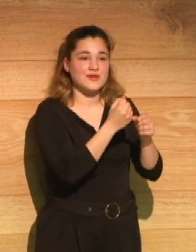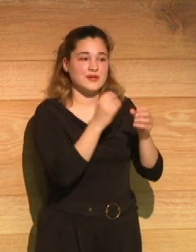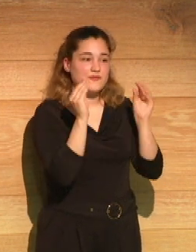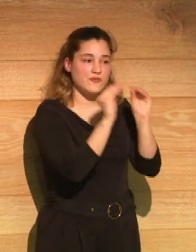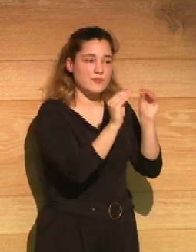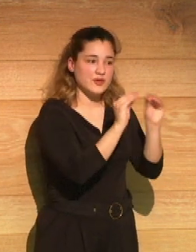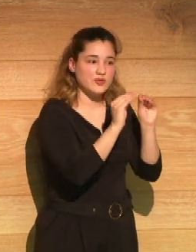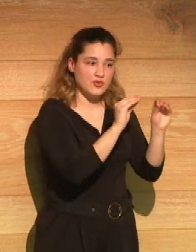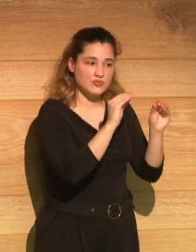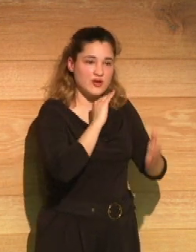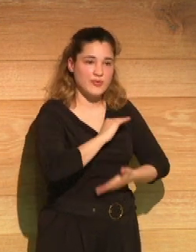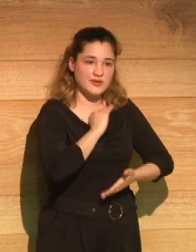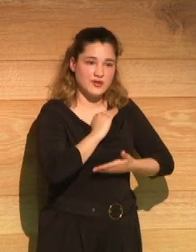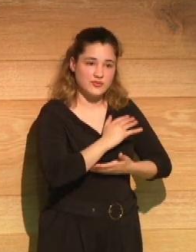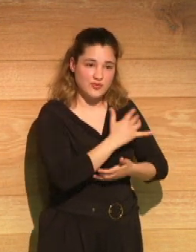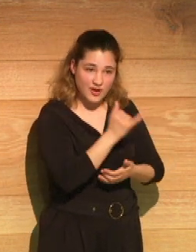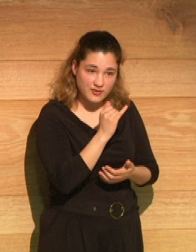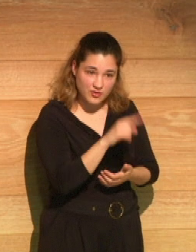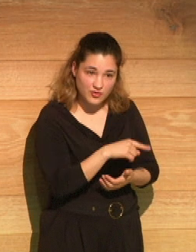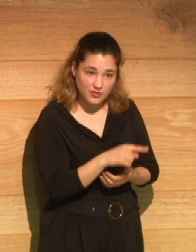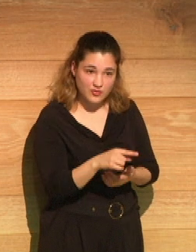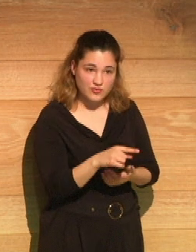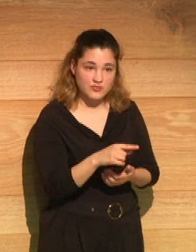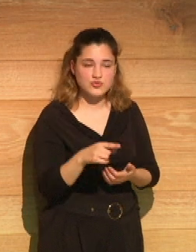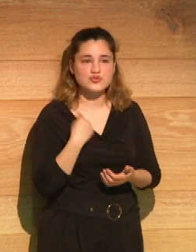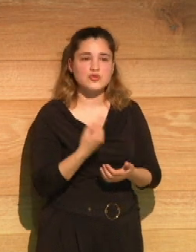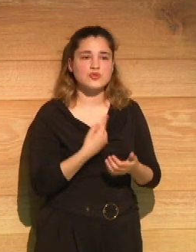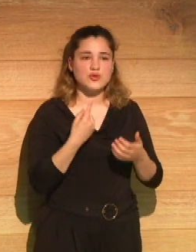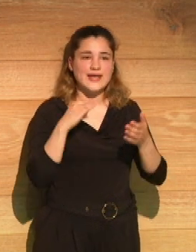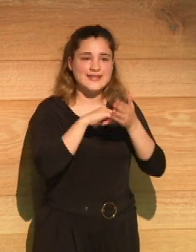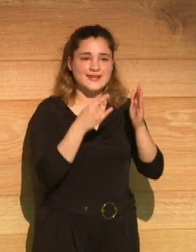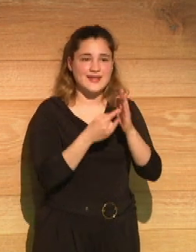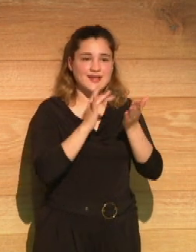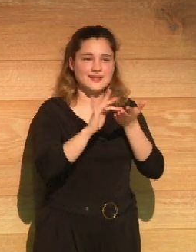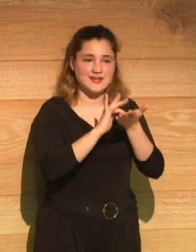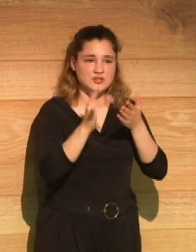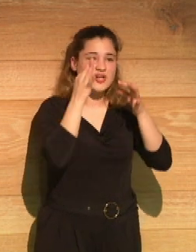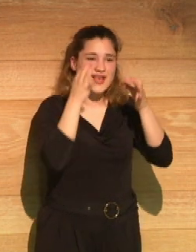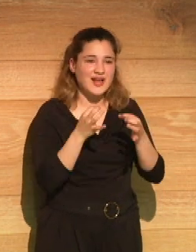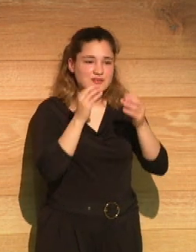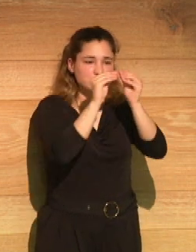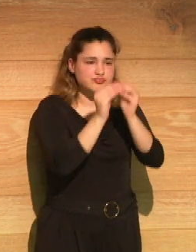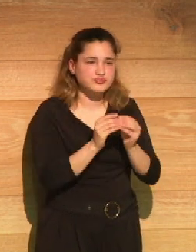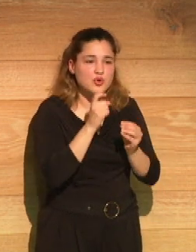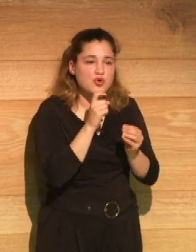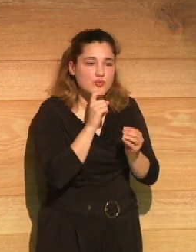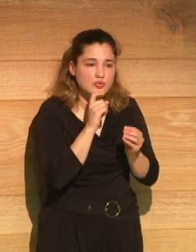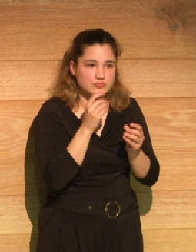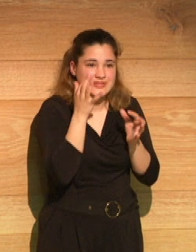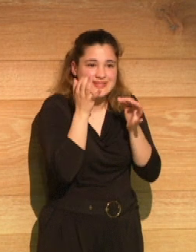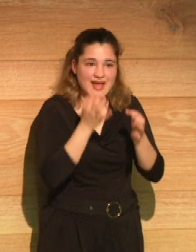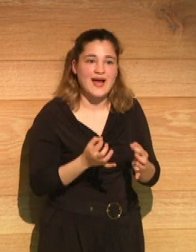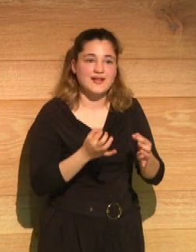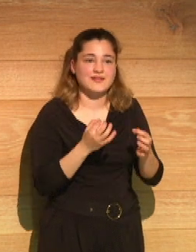profesional que requieren nuestras instituciones. ¿Cómo podemos diseñar una estrategia de digitalización real, factible, acorde